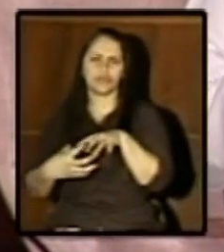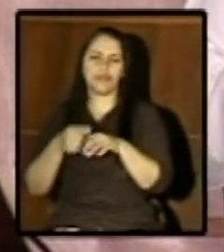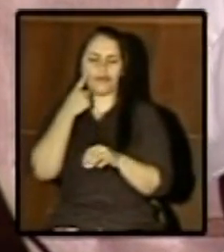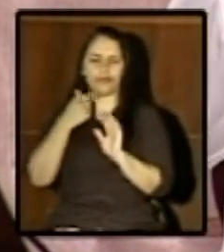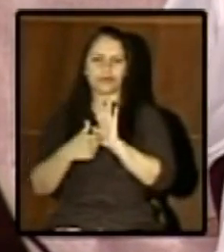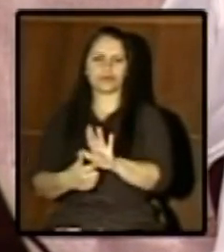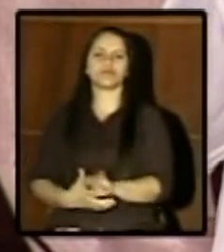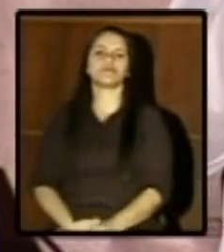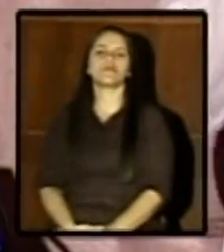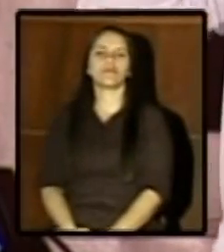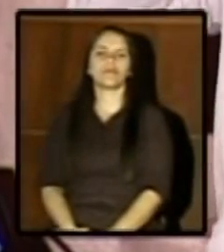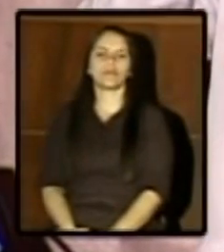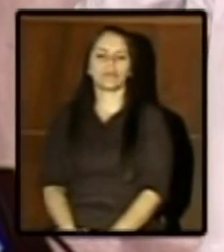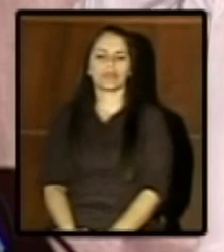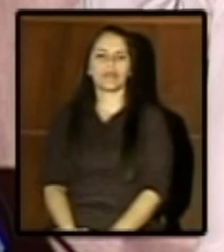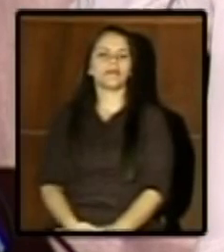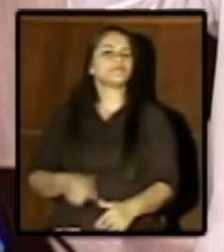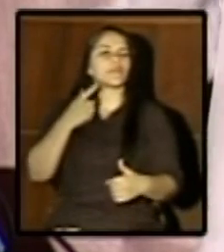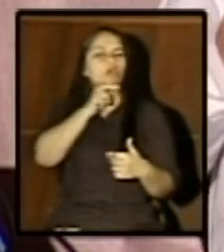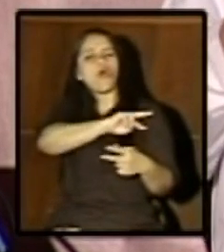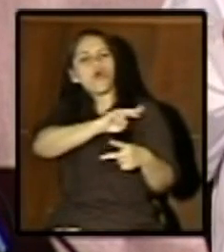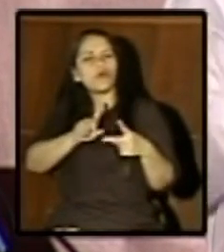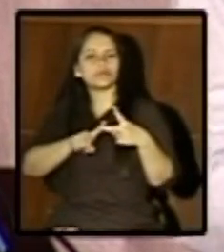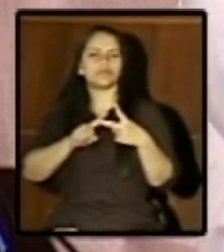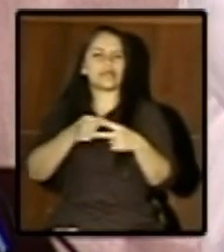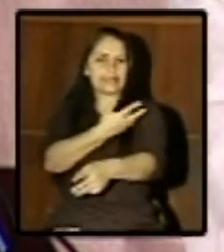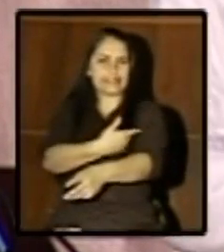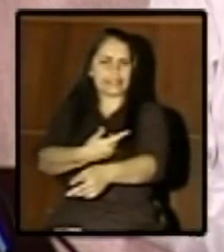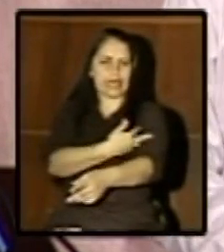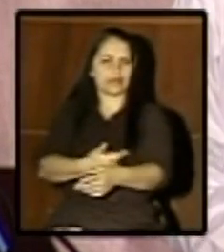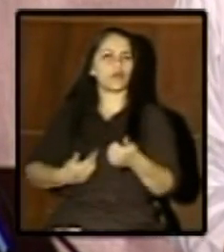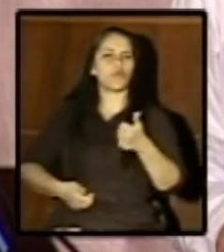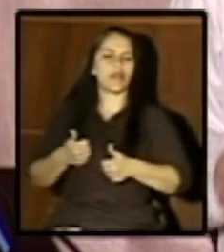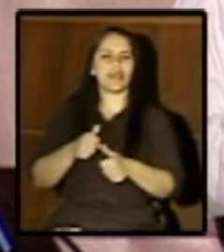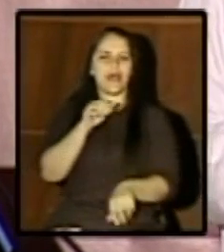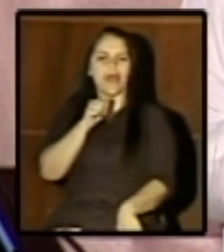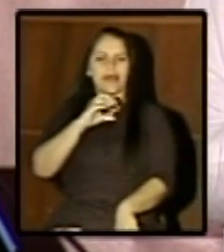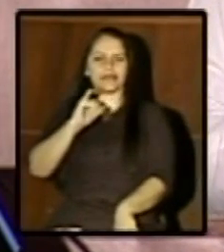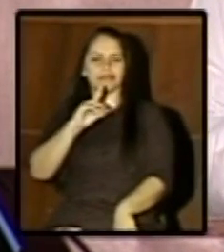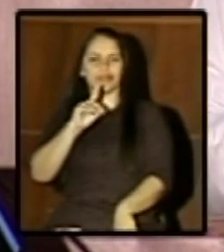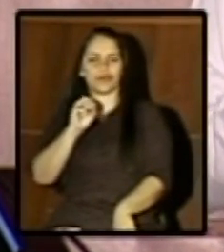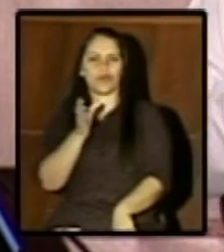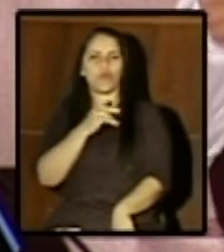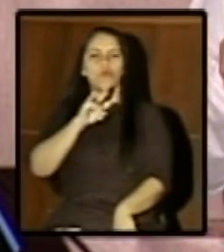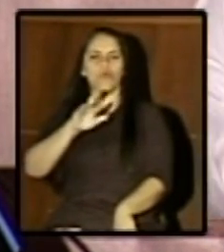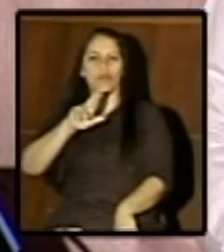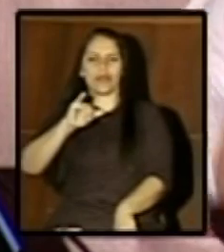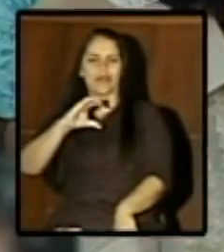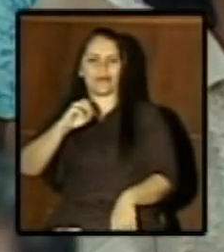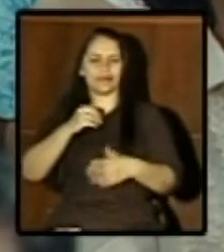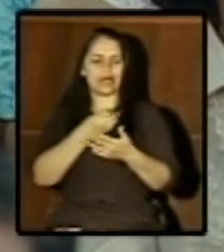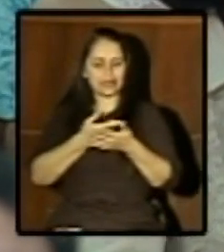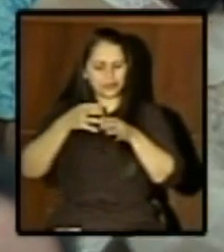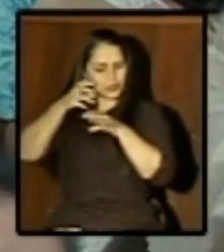dedo gordo del pie. Un dolor, un enrojecimiento, y tenemos otro, digamos, otro marcador en sangre que nos